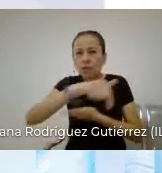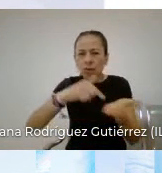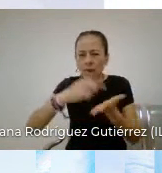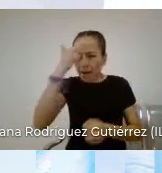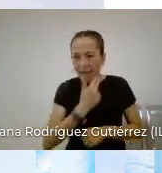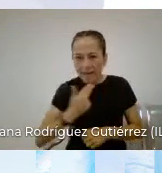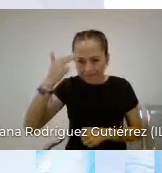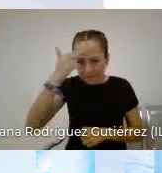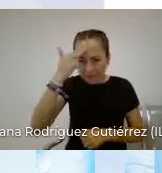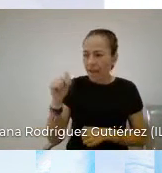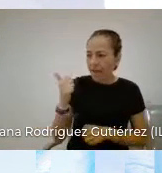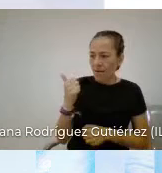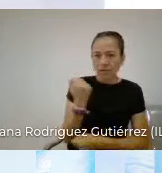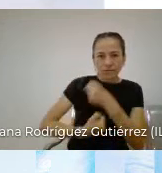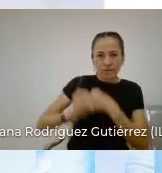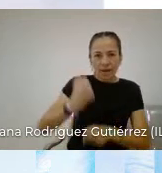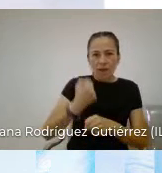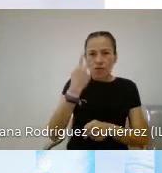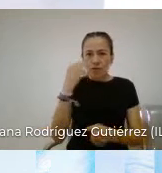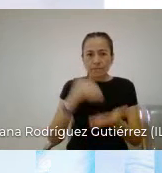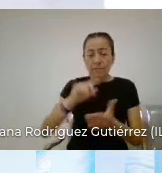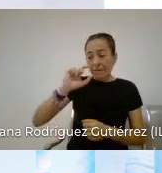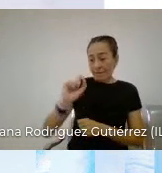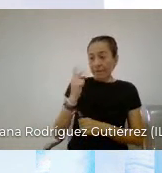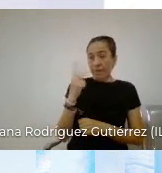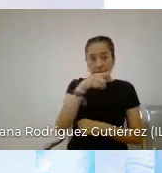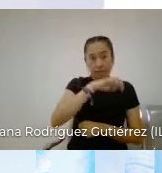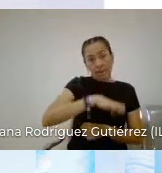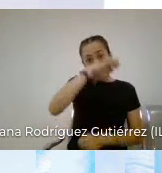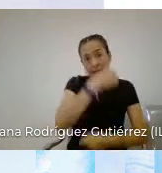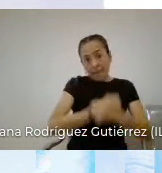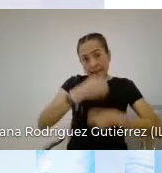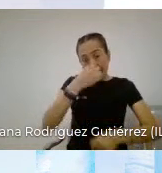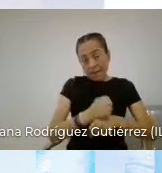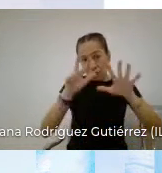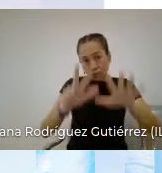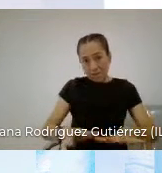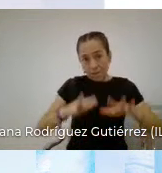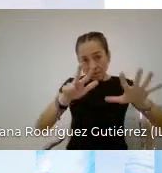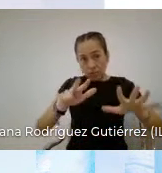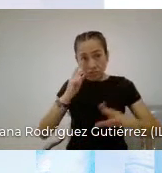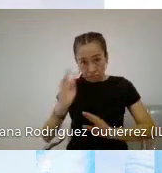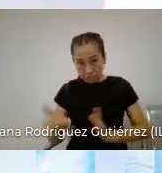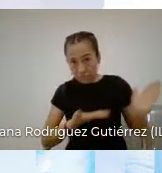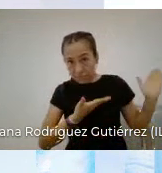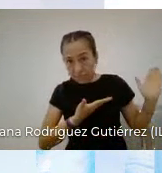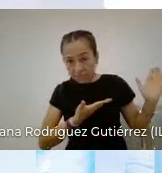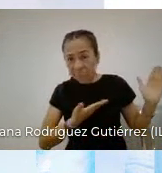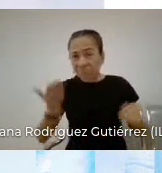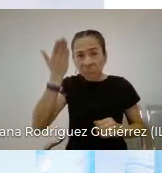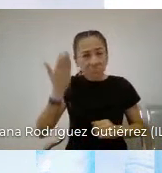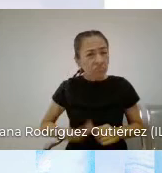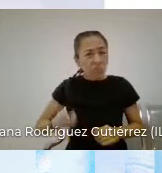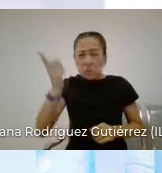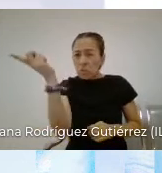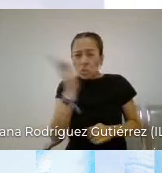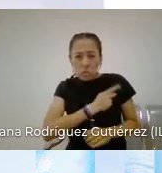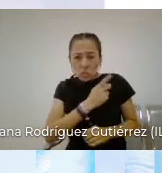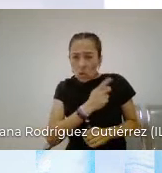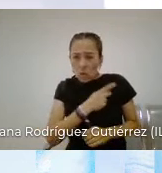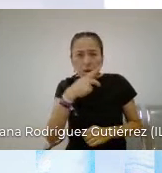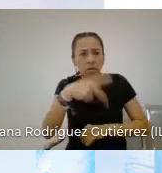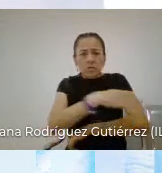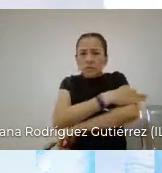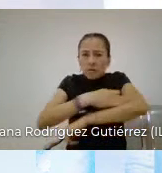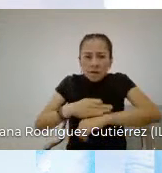de 2022. Tiene 18 años y está completamente sola porque toda su familia se tuvo que ir de Haití